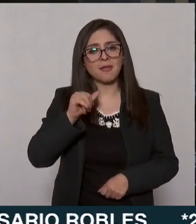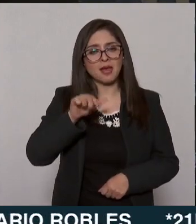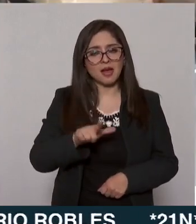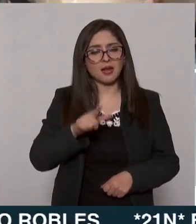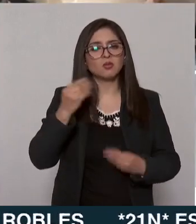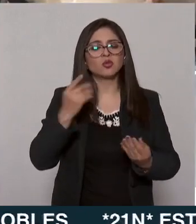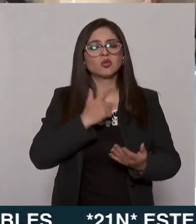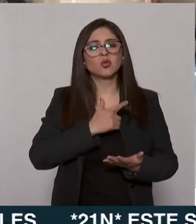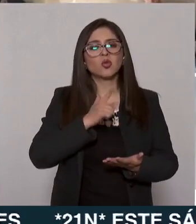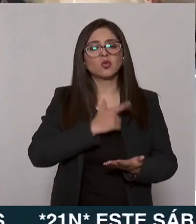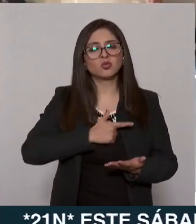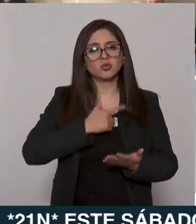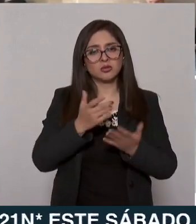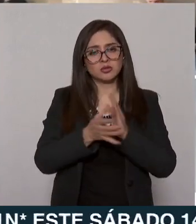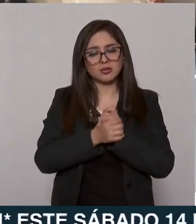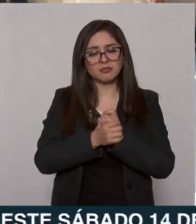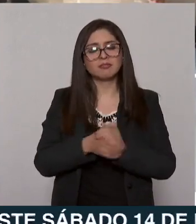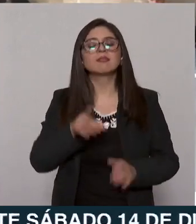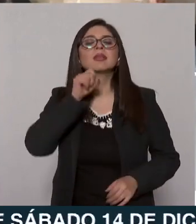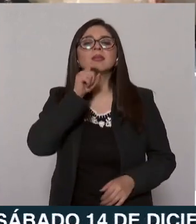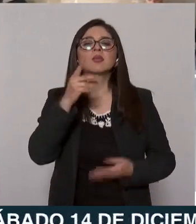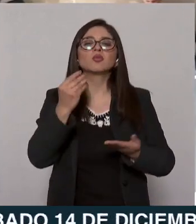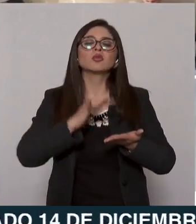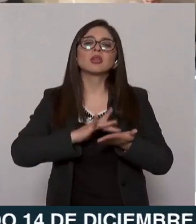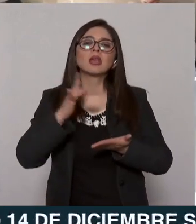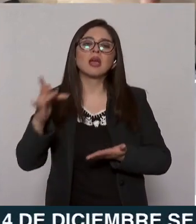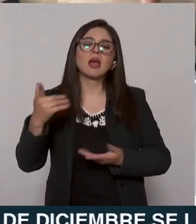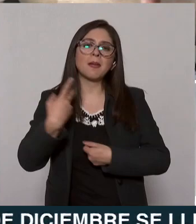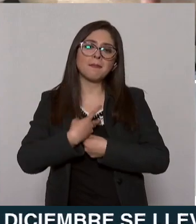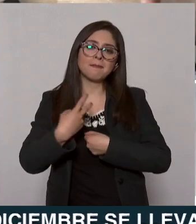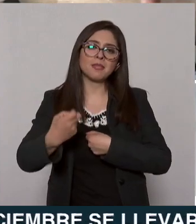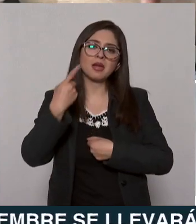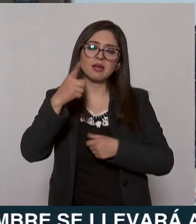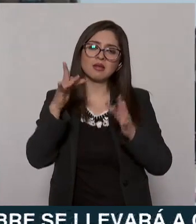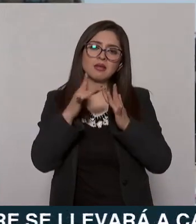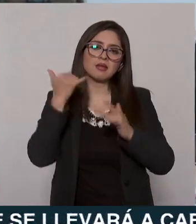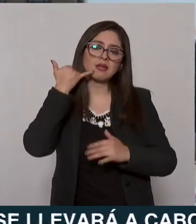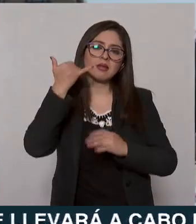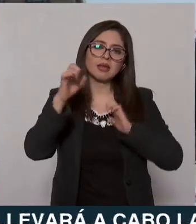El gusto es mío y muchas gracias por el espacio para informar a su audiencia. Gracias.